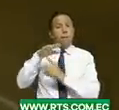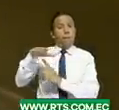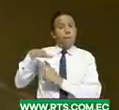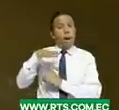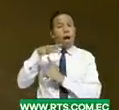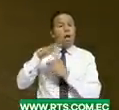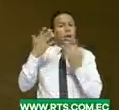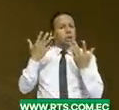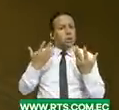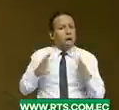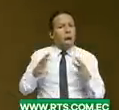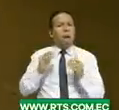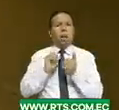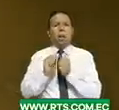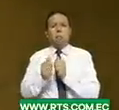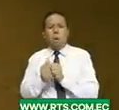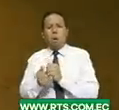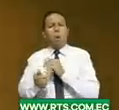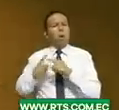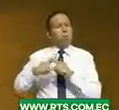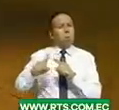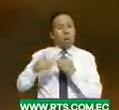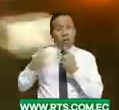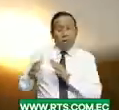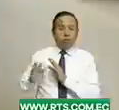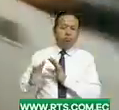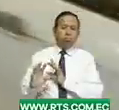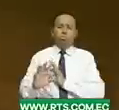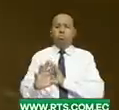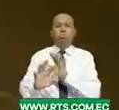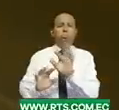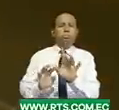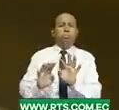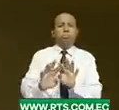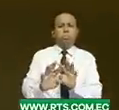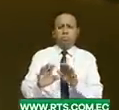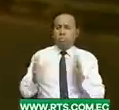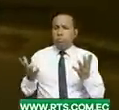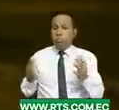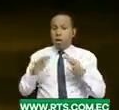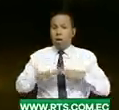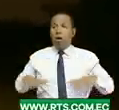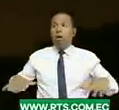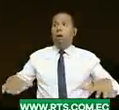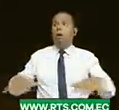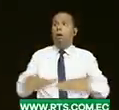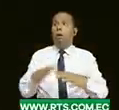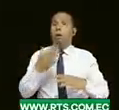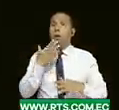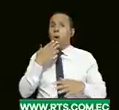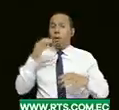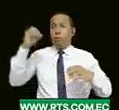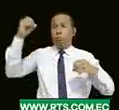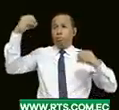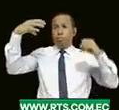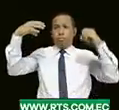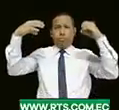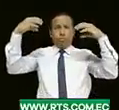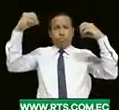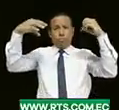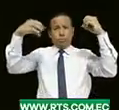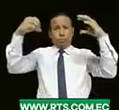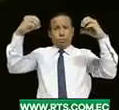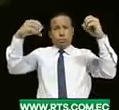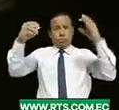pero... La novedad es que todas las luminarias hemos hecho un recorrido desde la avenida Francisco de Orellana hasta la